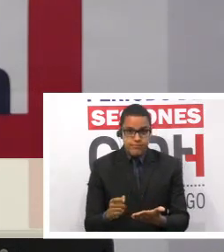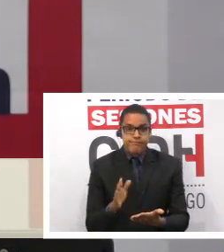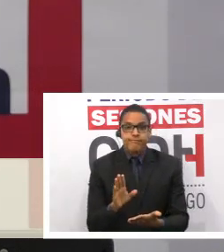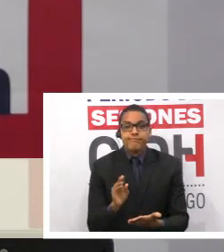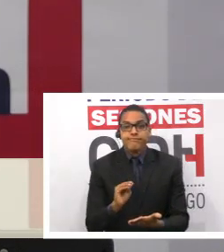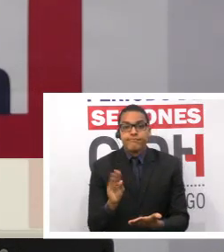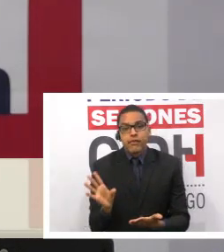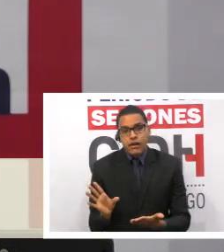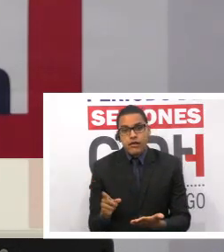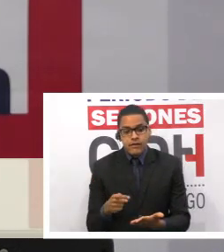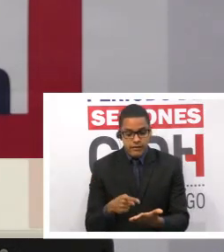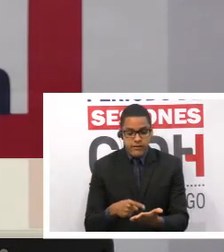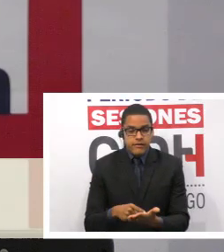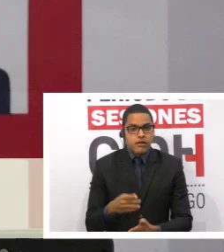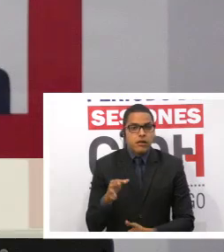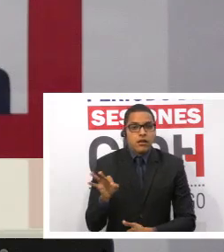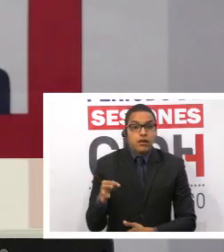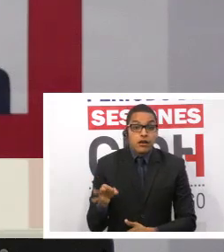agua